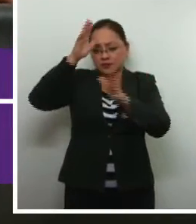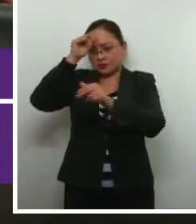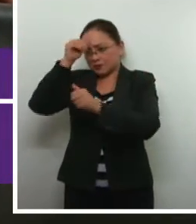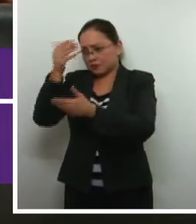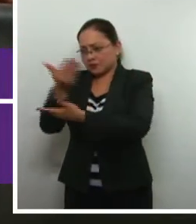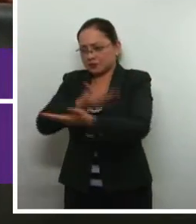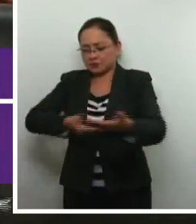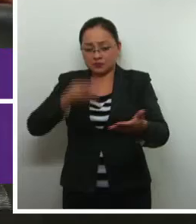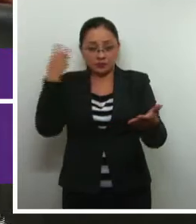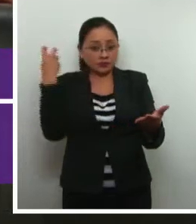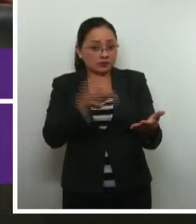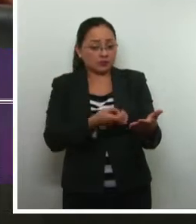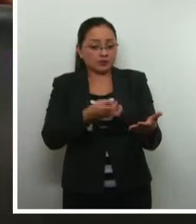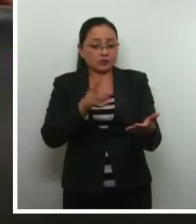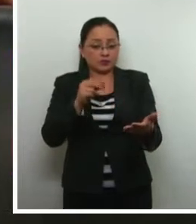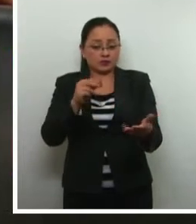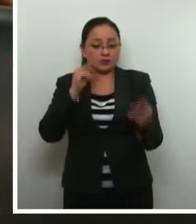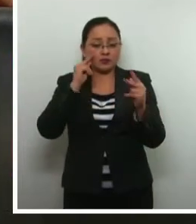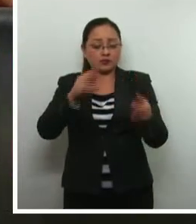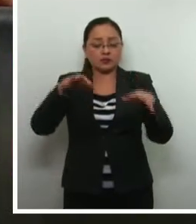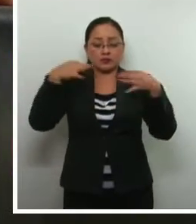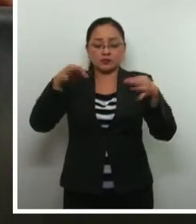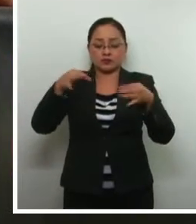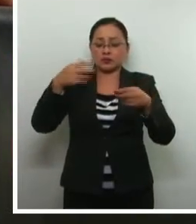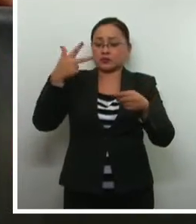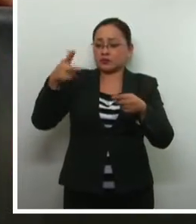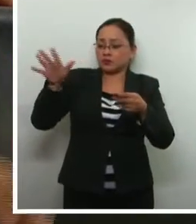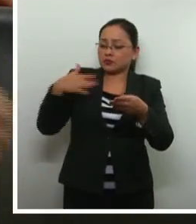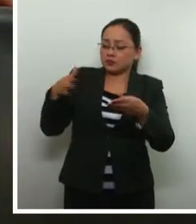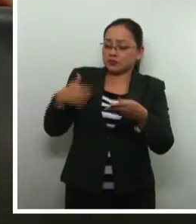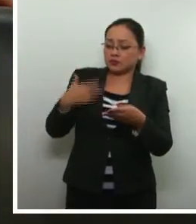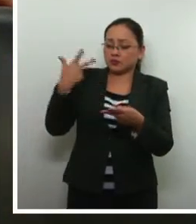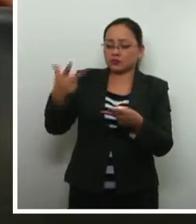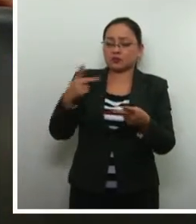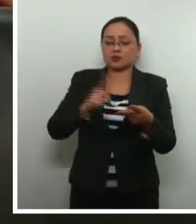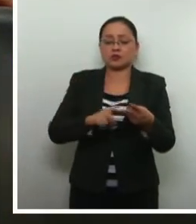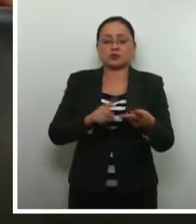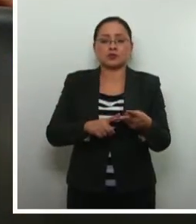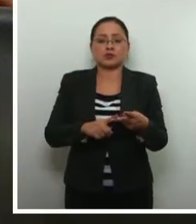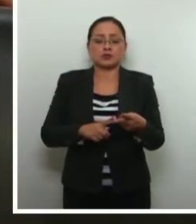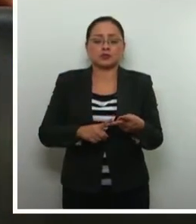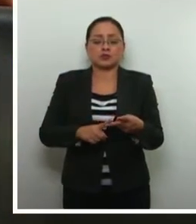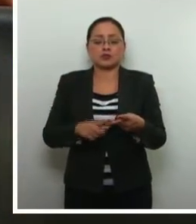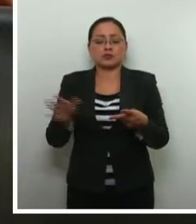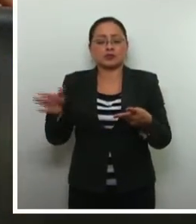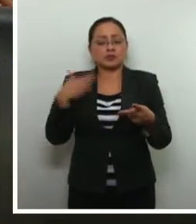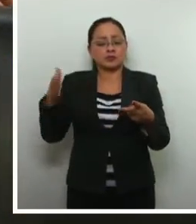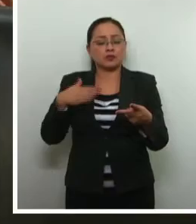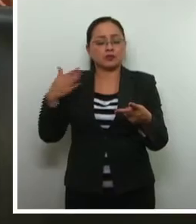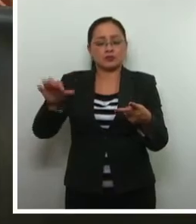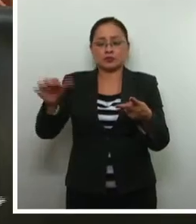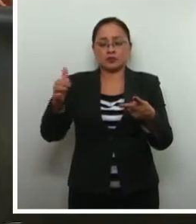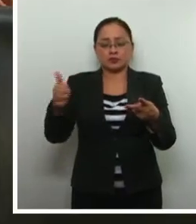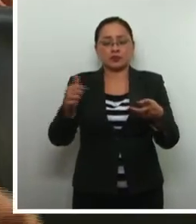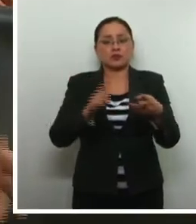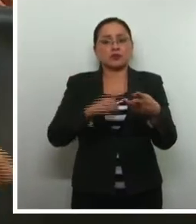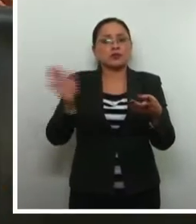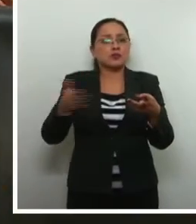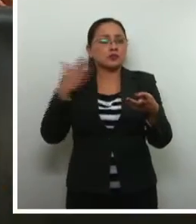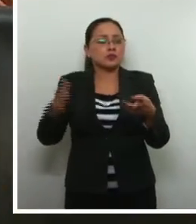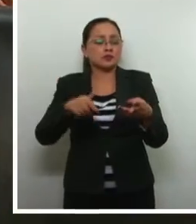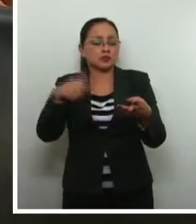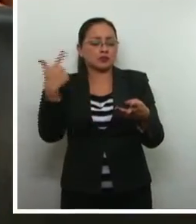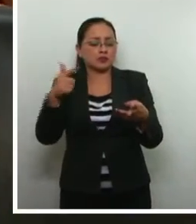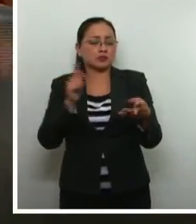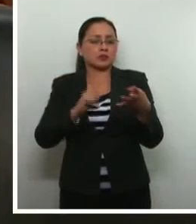las reservas. Les invito a ver la página 8, la página 11, la página